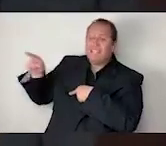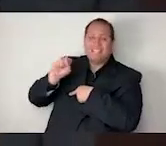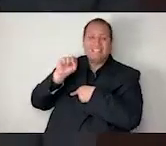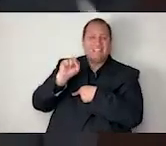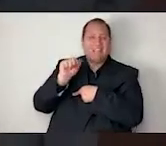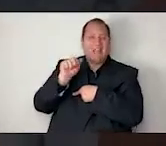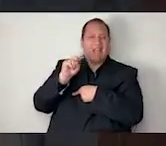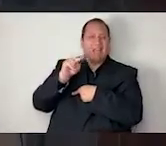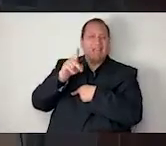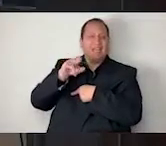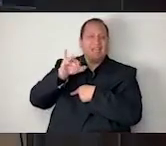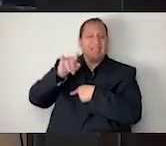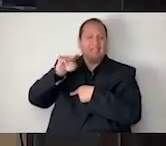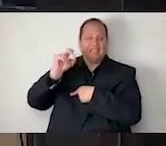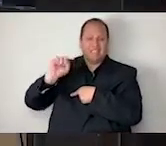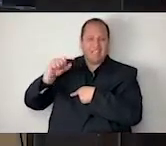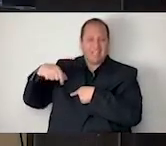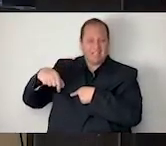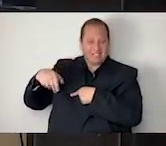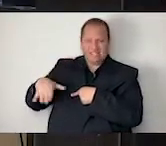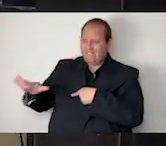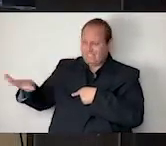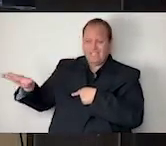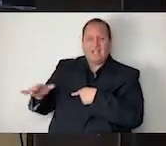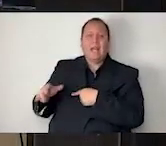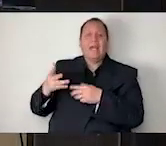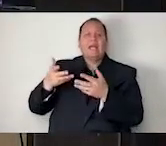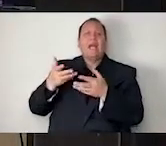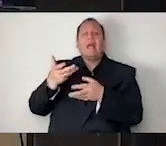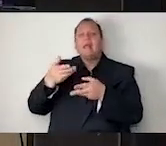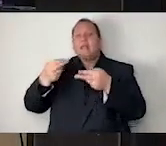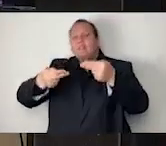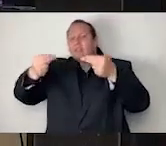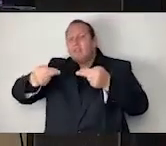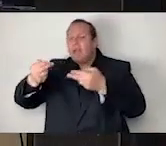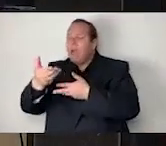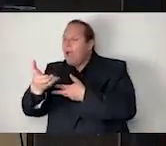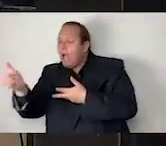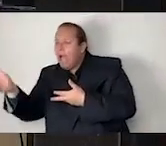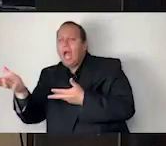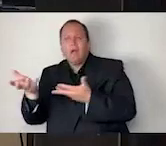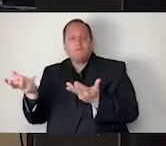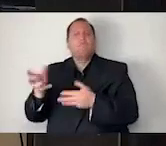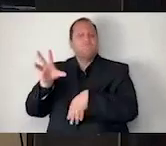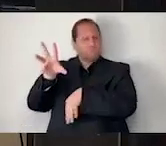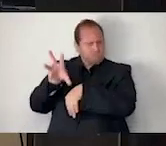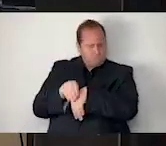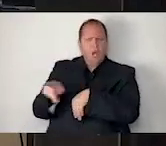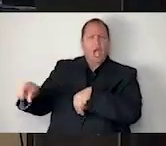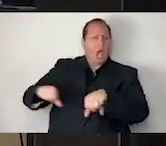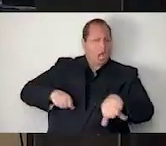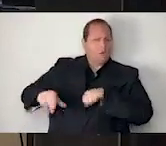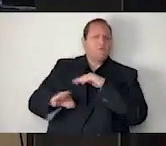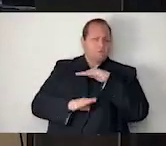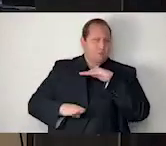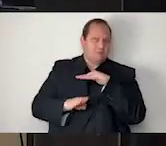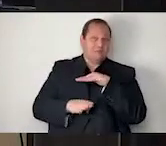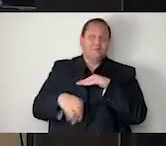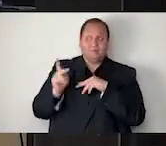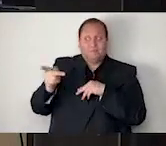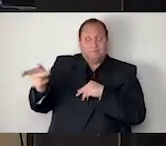agrícola que si bien es cierto si está permitida como actividad esencial lo cierto también es que tienen que ceñirse a